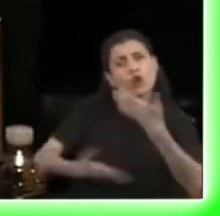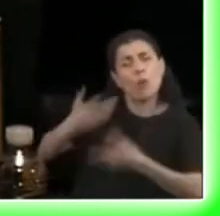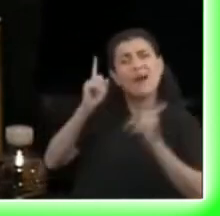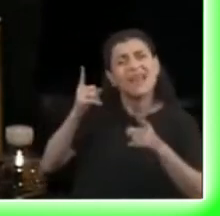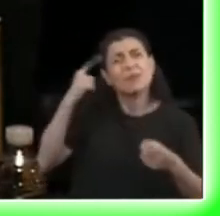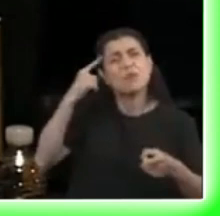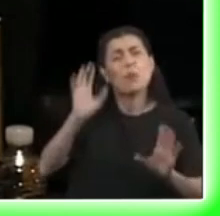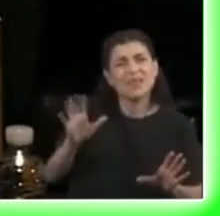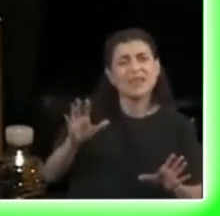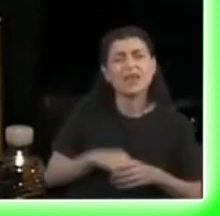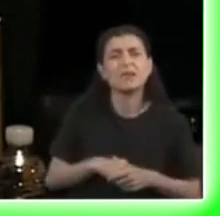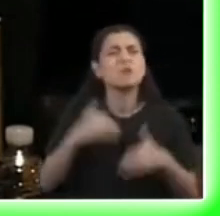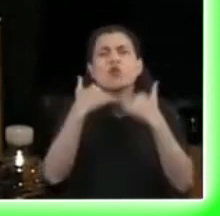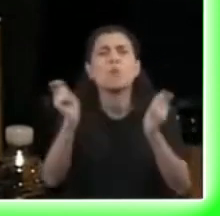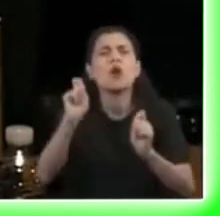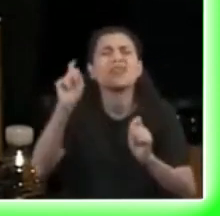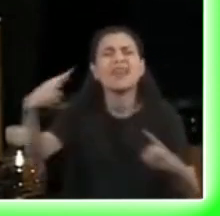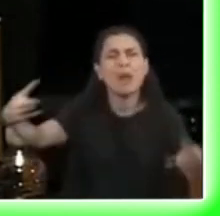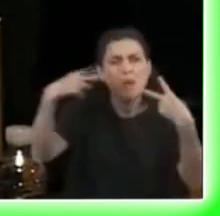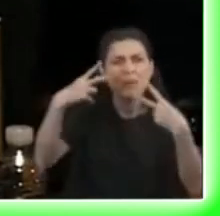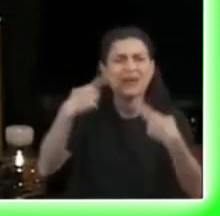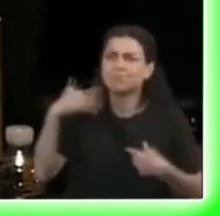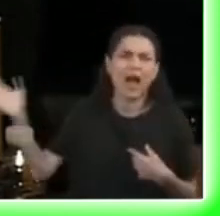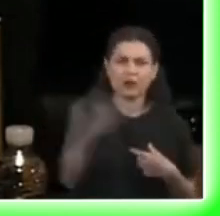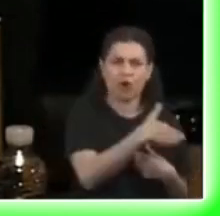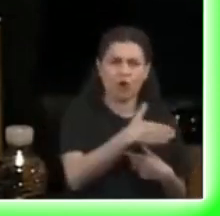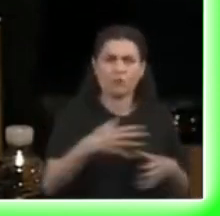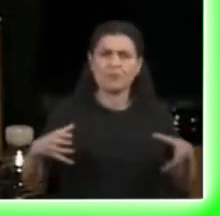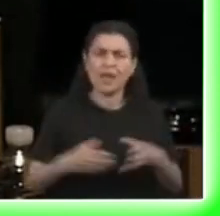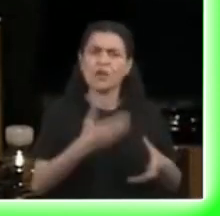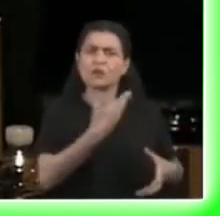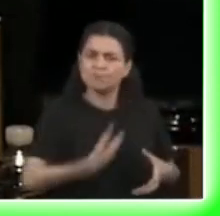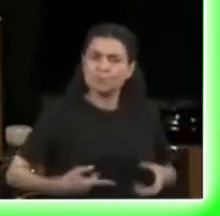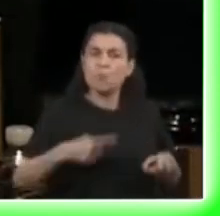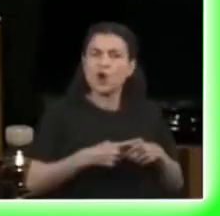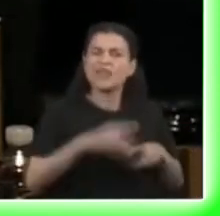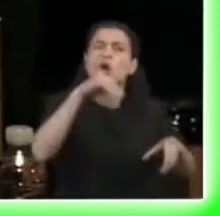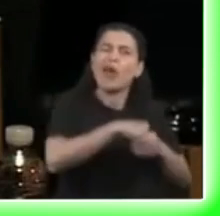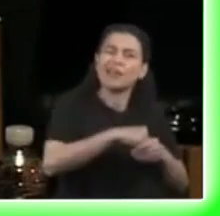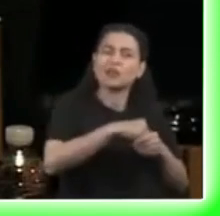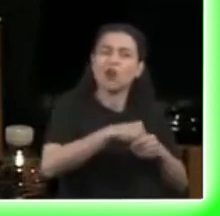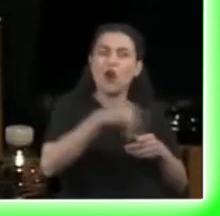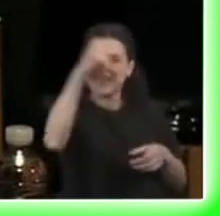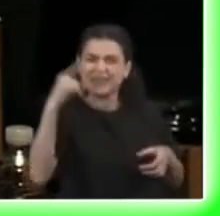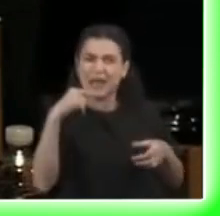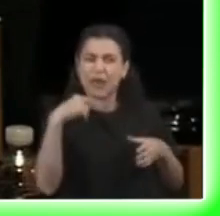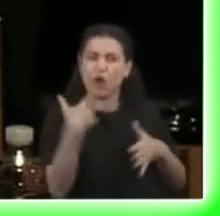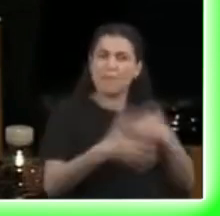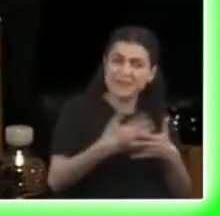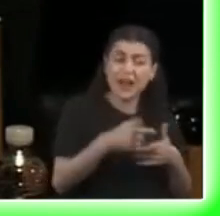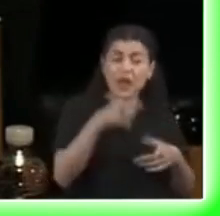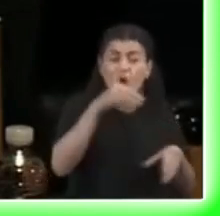el más raso de los militantes. El partido de Estado, que es otra forma de decir la casta política, está